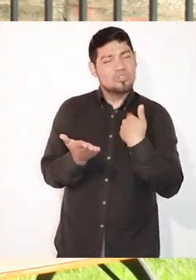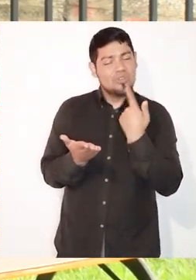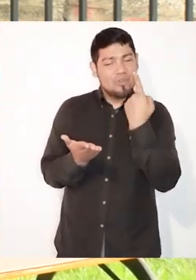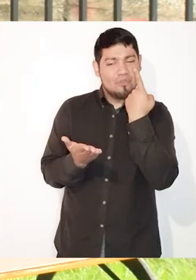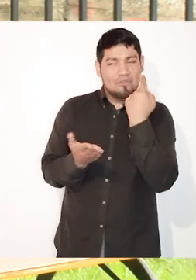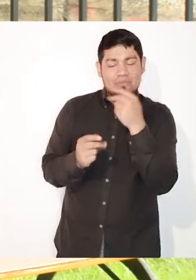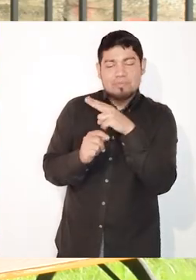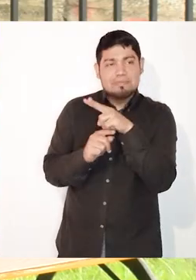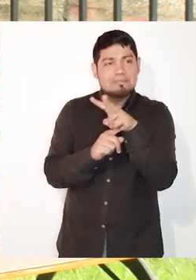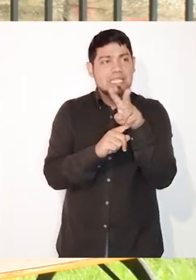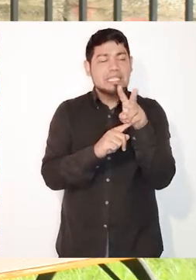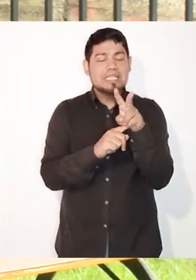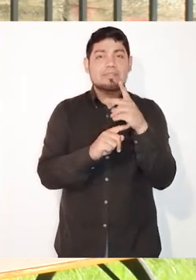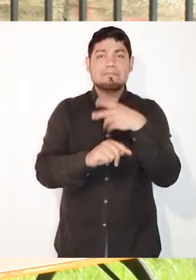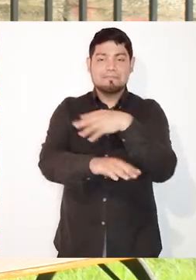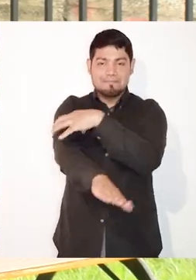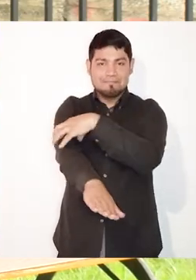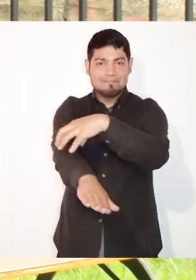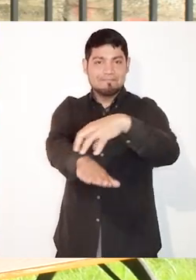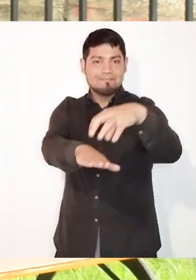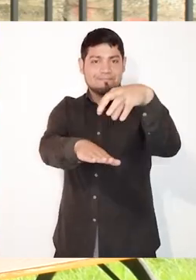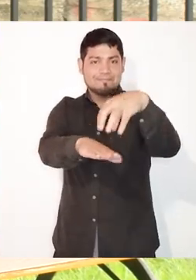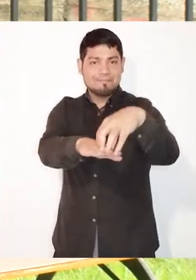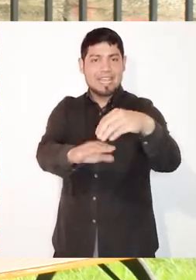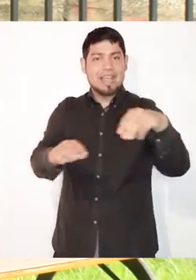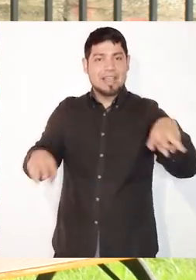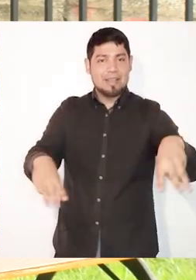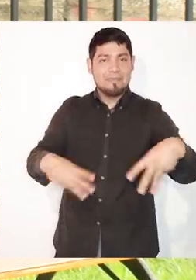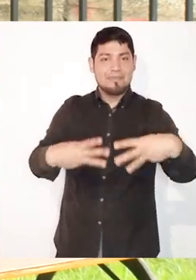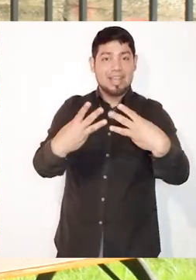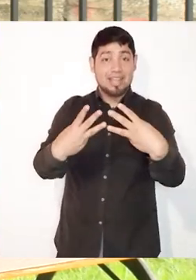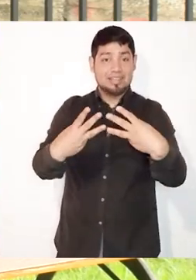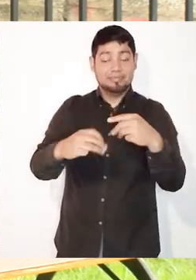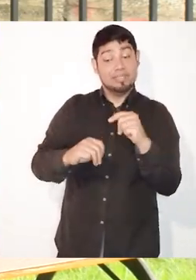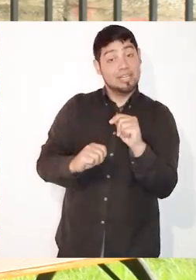de Magallanes. Así, el cementerio más hermoso de Chile surge